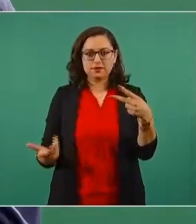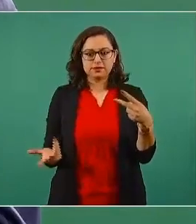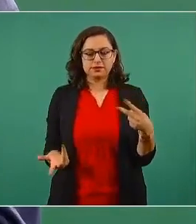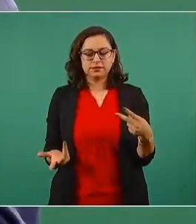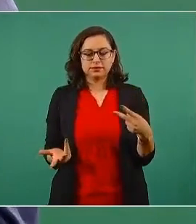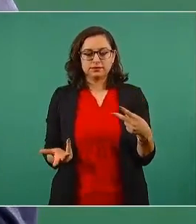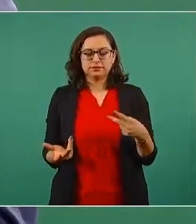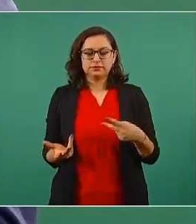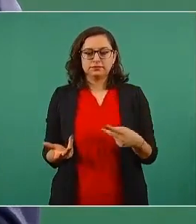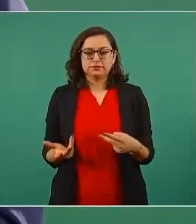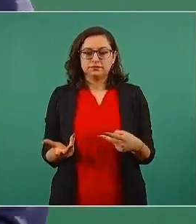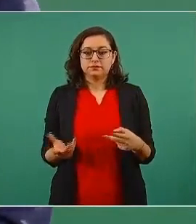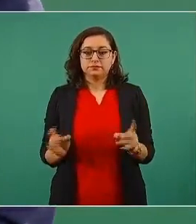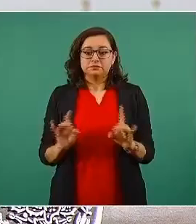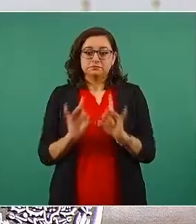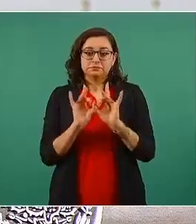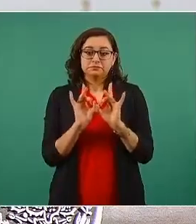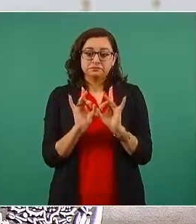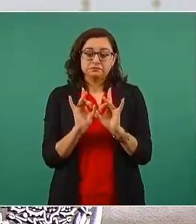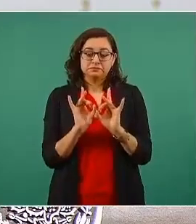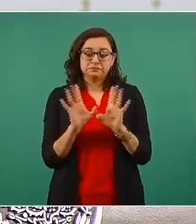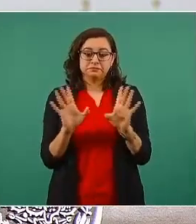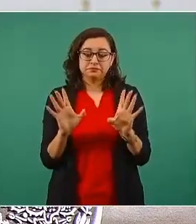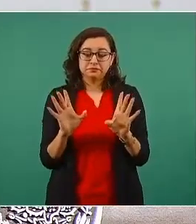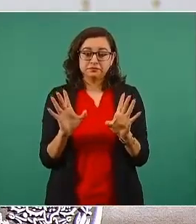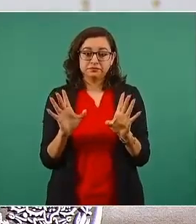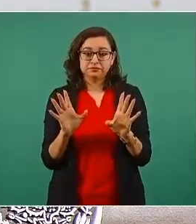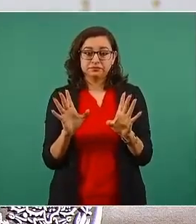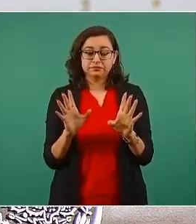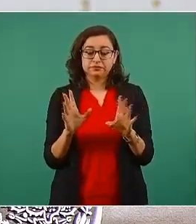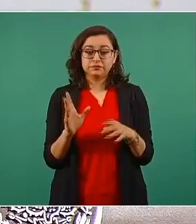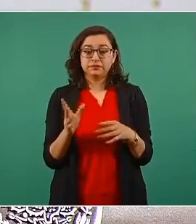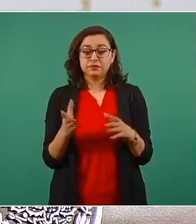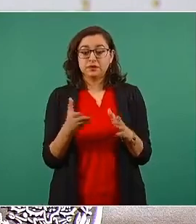en un gobierno llamado del Cambio.